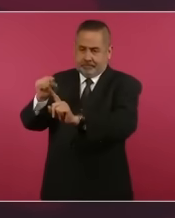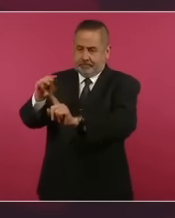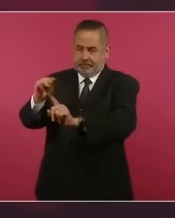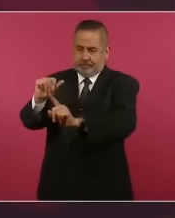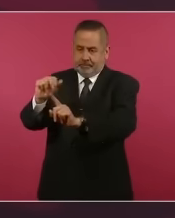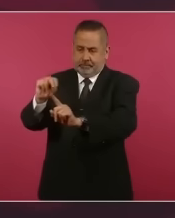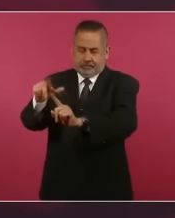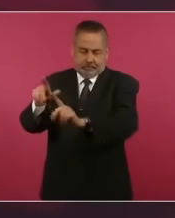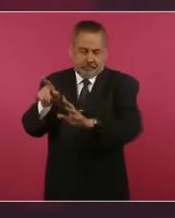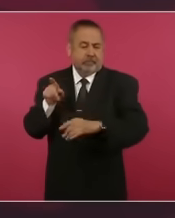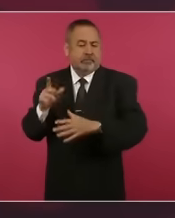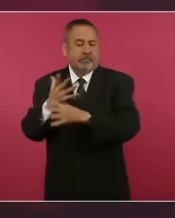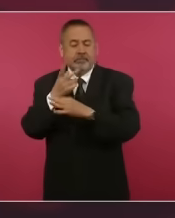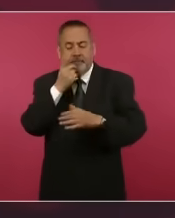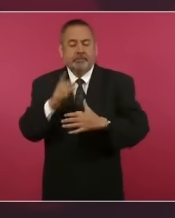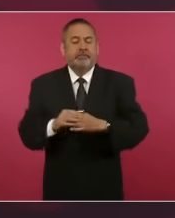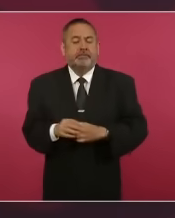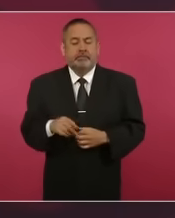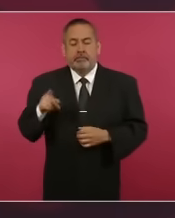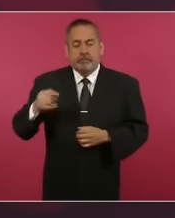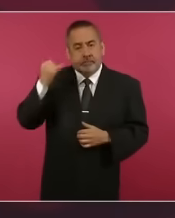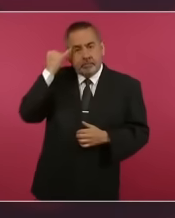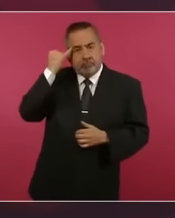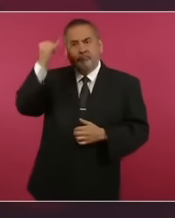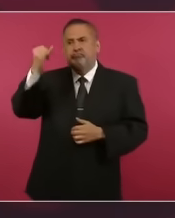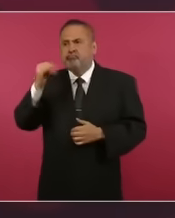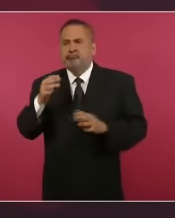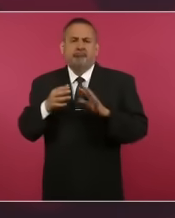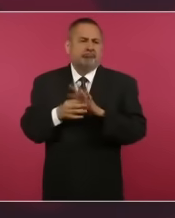de ser liberal